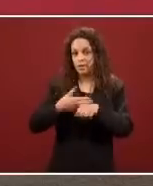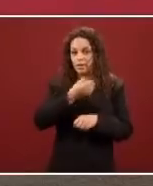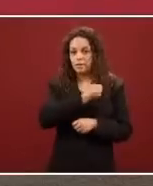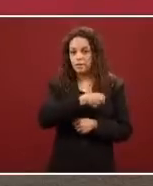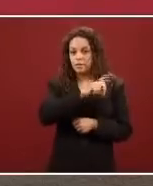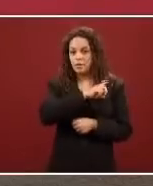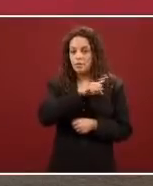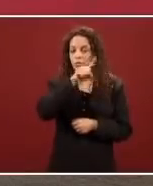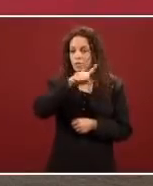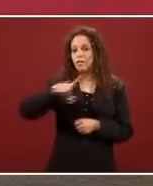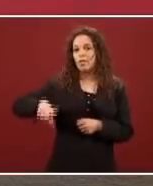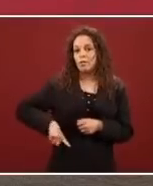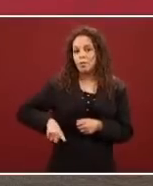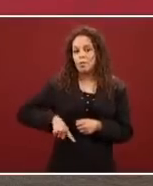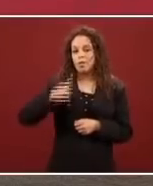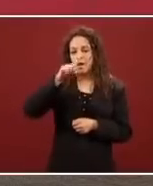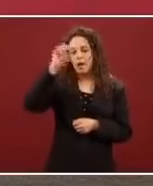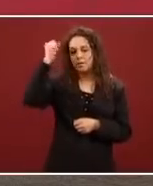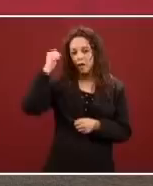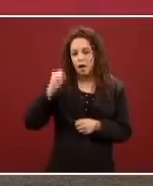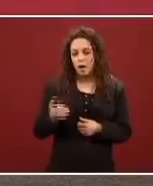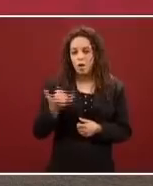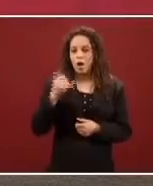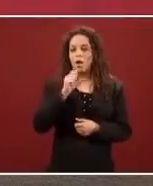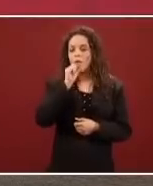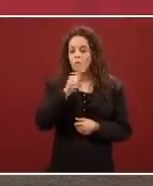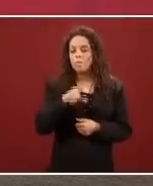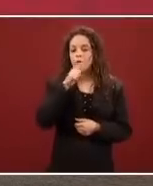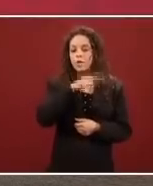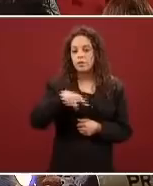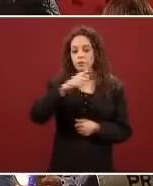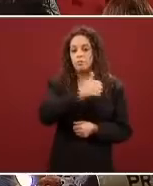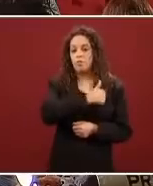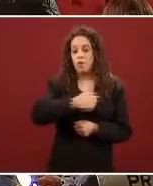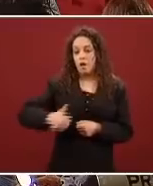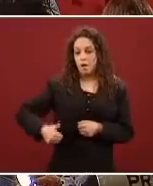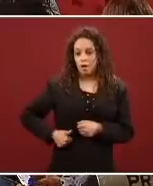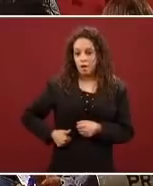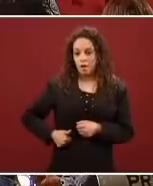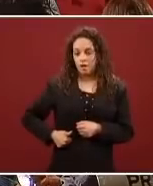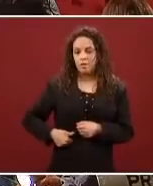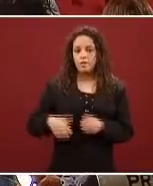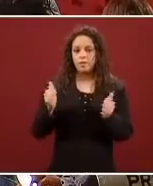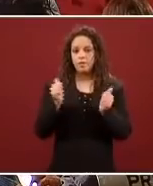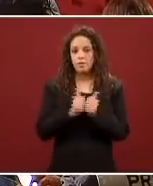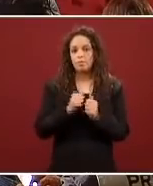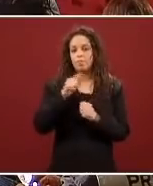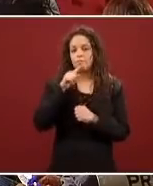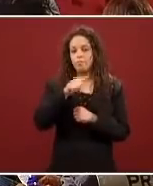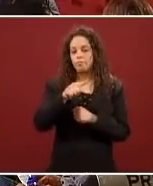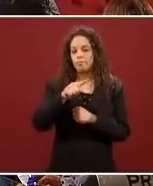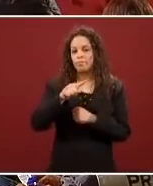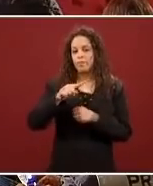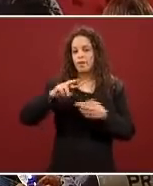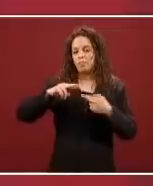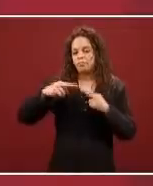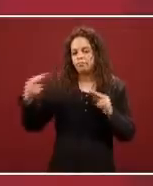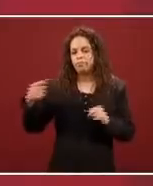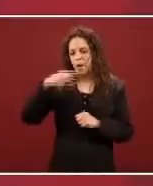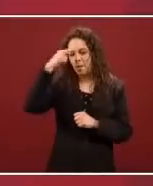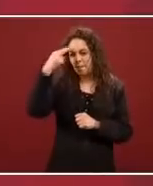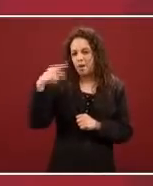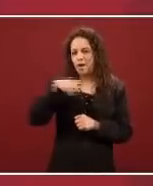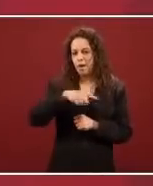Gobierno de Sinaloa como a los alcaldes a través de la Red Mexicana de Municipios por la Salud es que eviten este